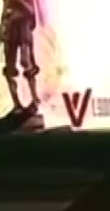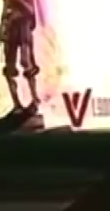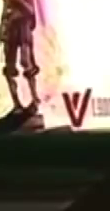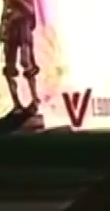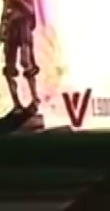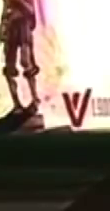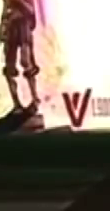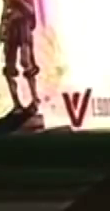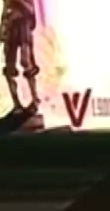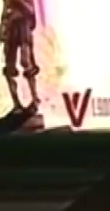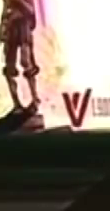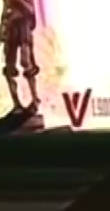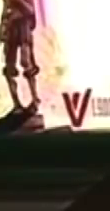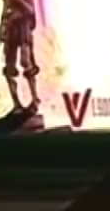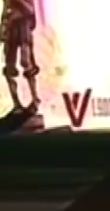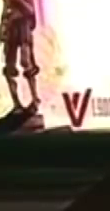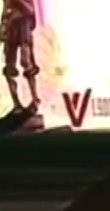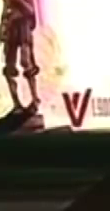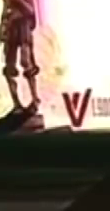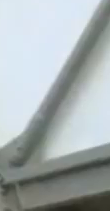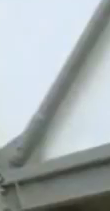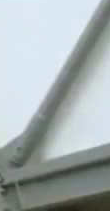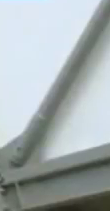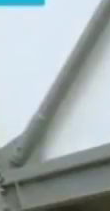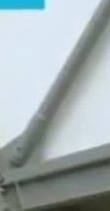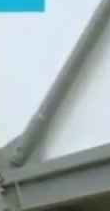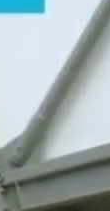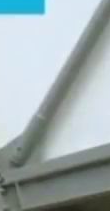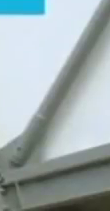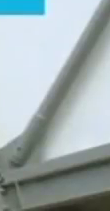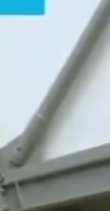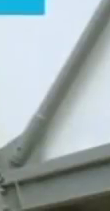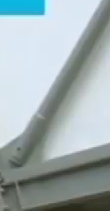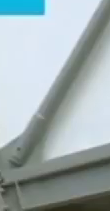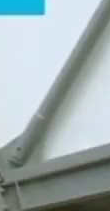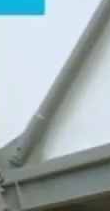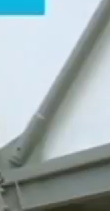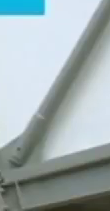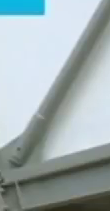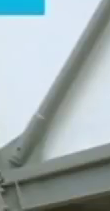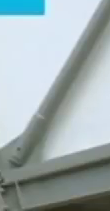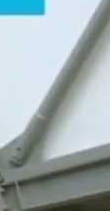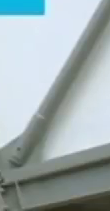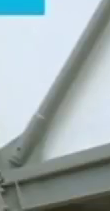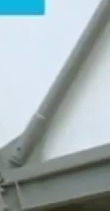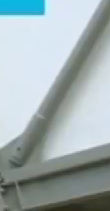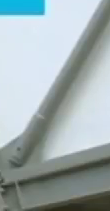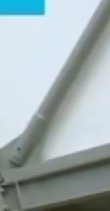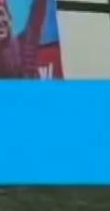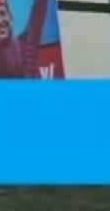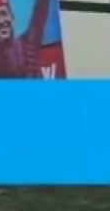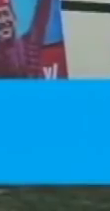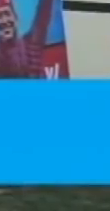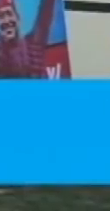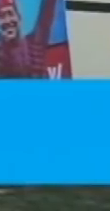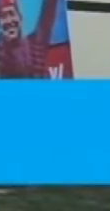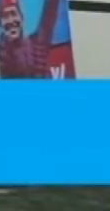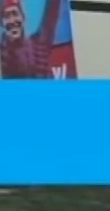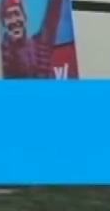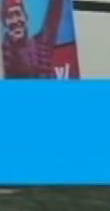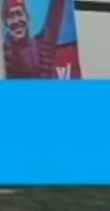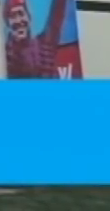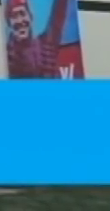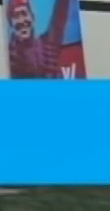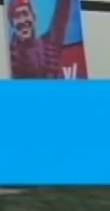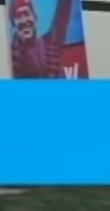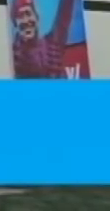del comandante Chávez y que continúa el presidente Nicolás Maduro, ha develado 27 hitos a lo largo y ancho del país.